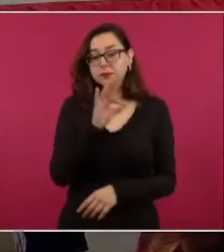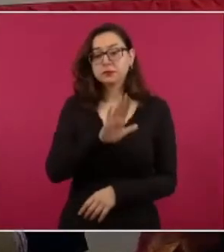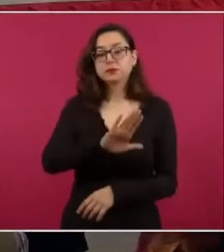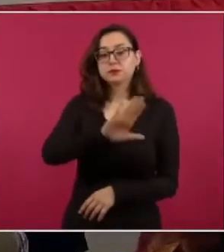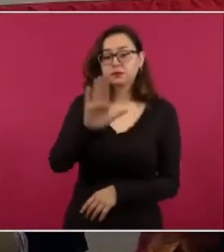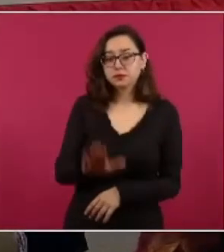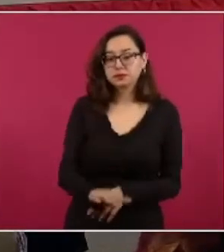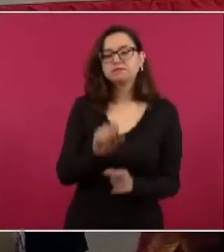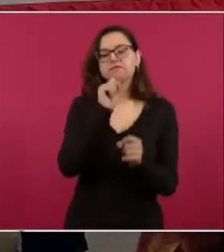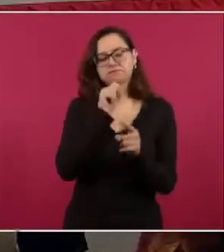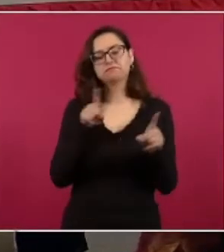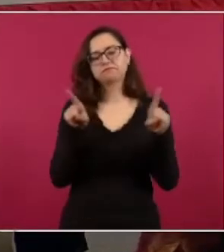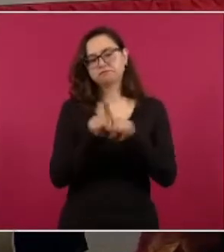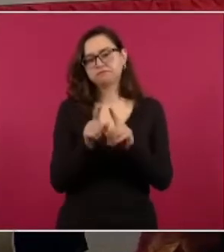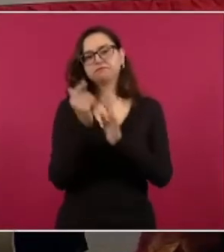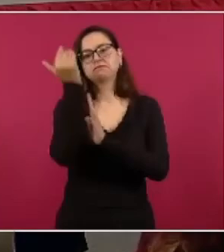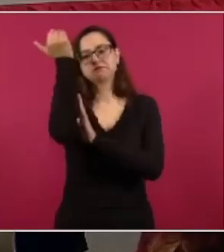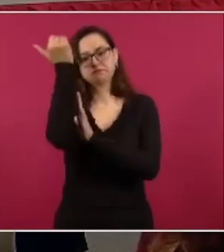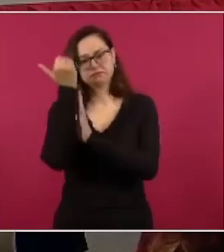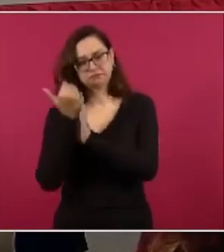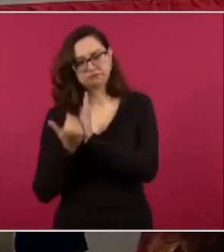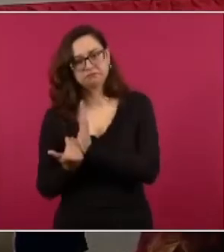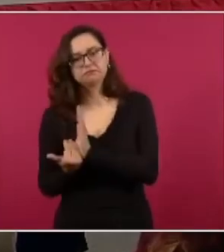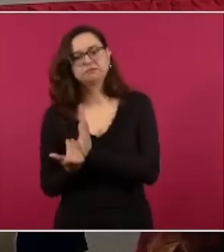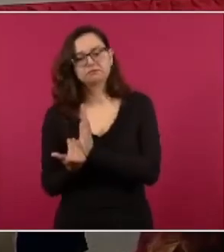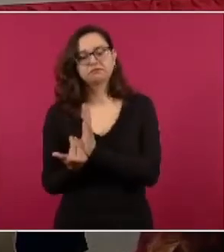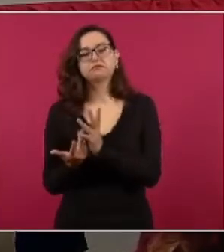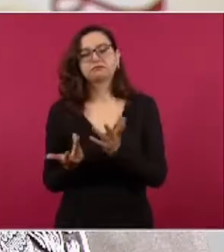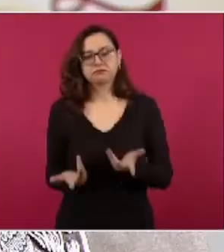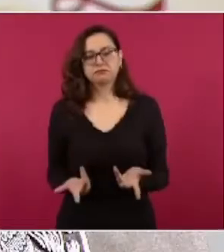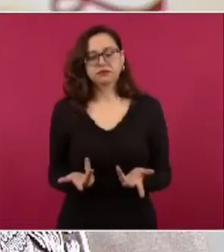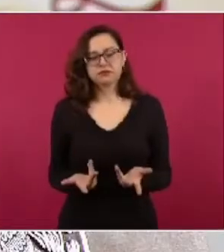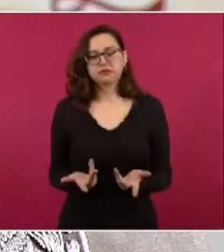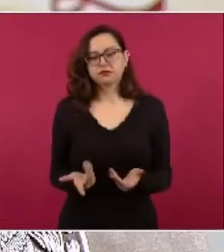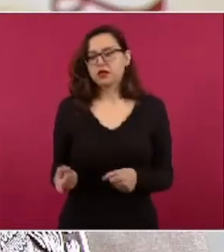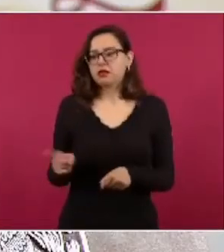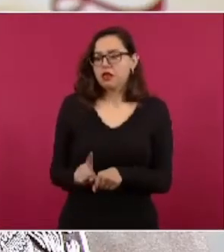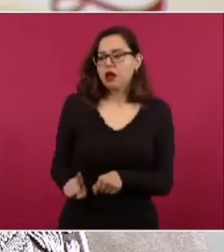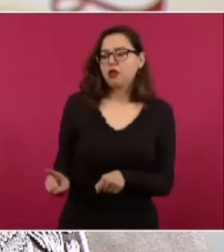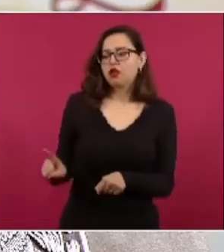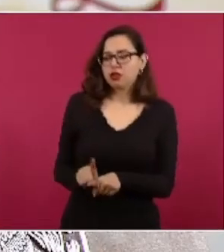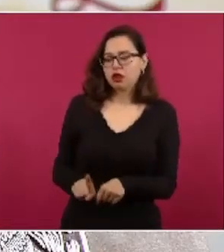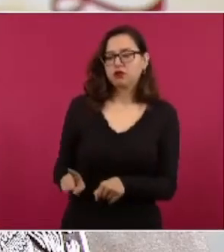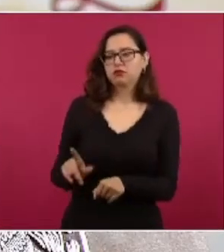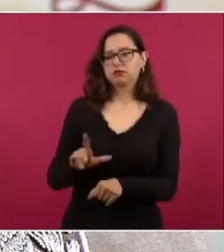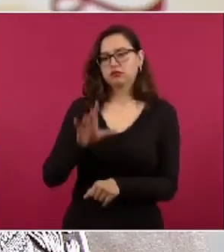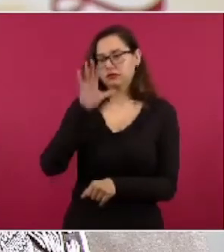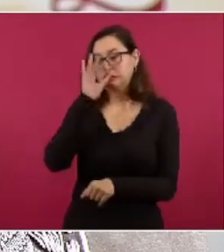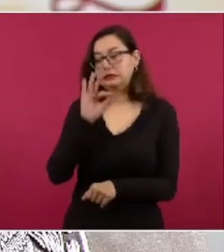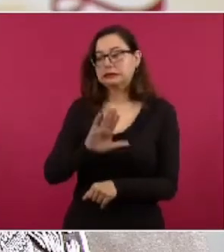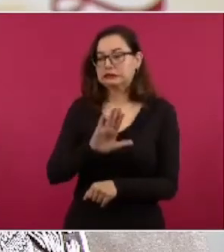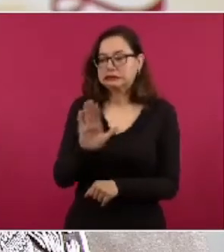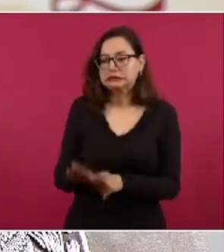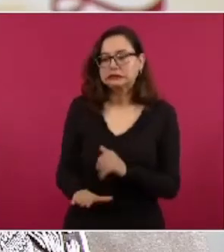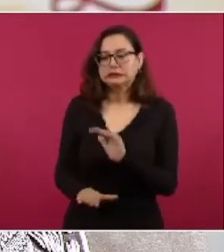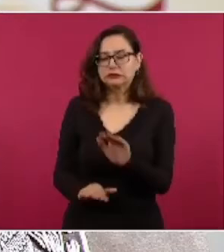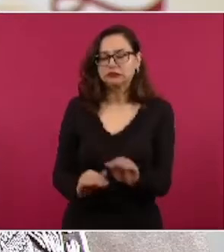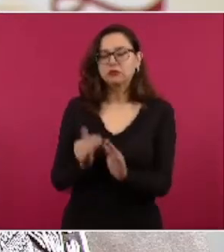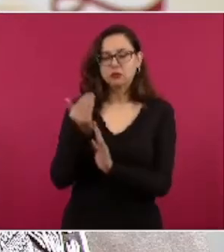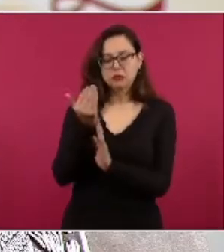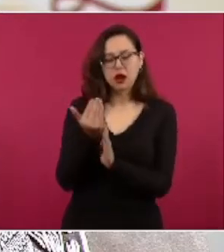lo mínimo, estamos acercándonos a tener ya solo un dígito en el promedio de defunciones